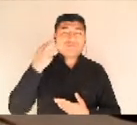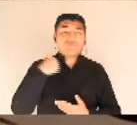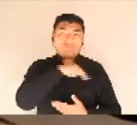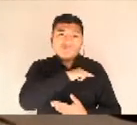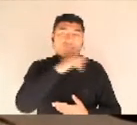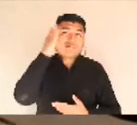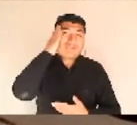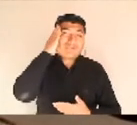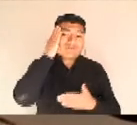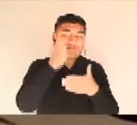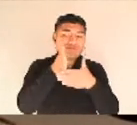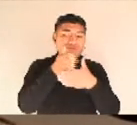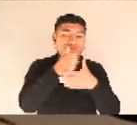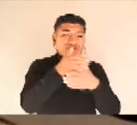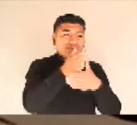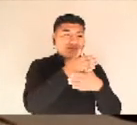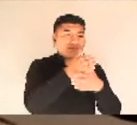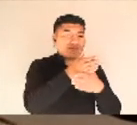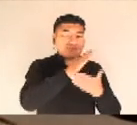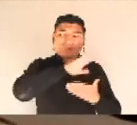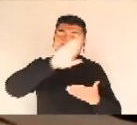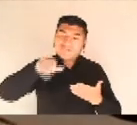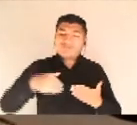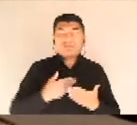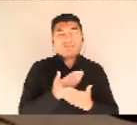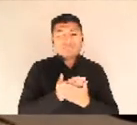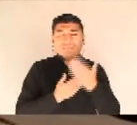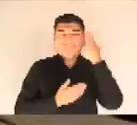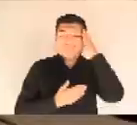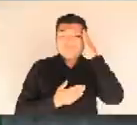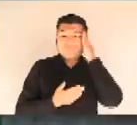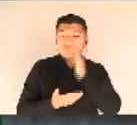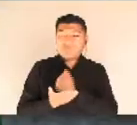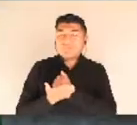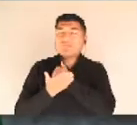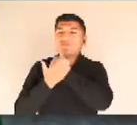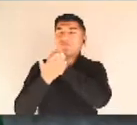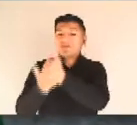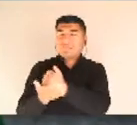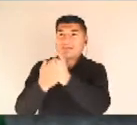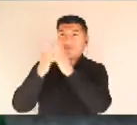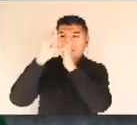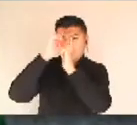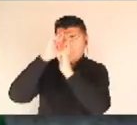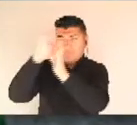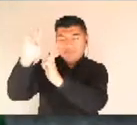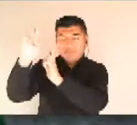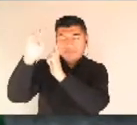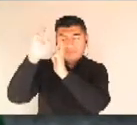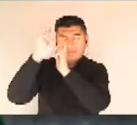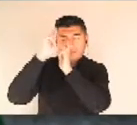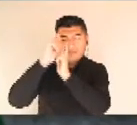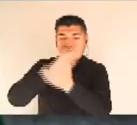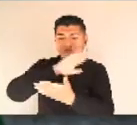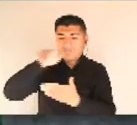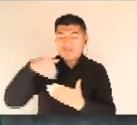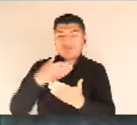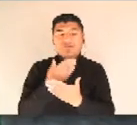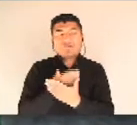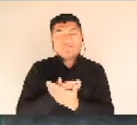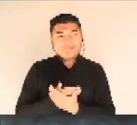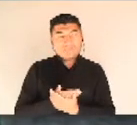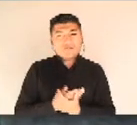compartir entre nosotros para que sepamos ayudarnos y respetarnos entre todos